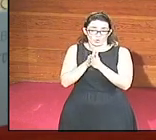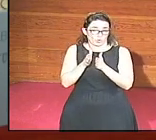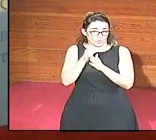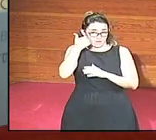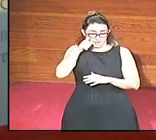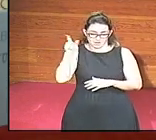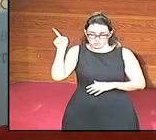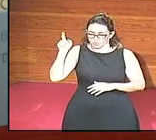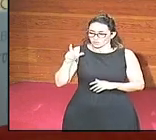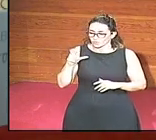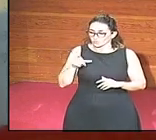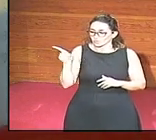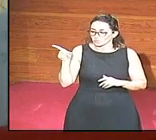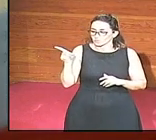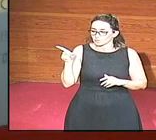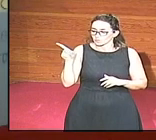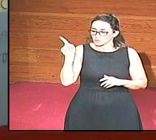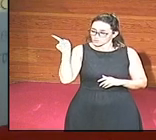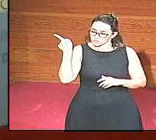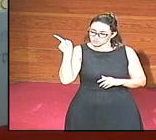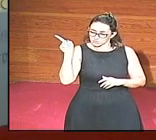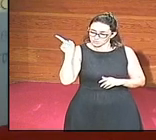de este cuartel, esto es en,